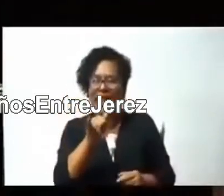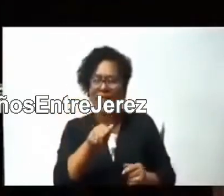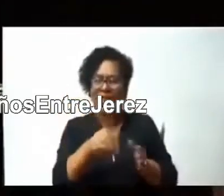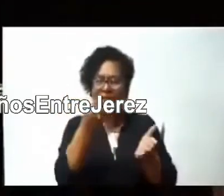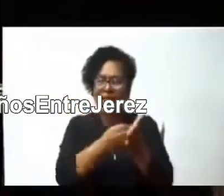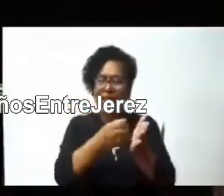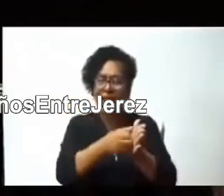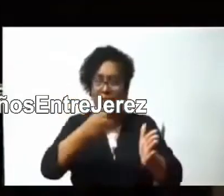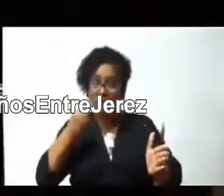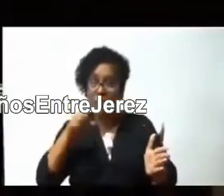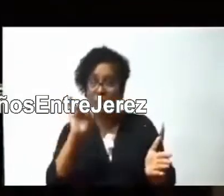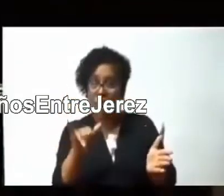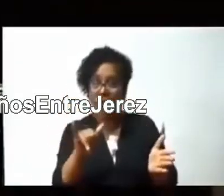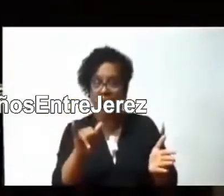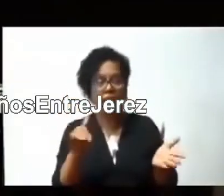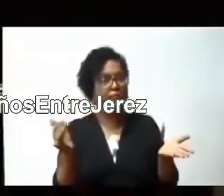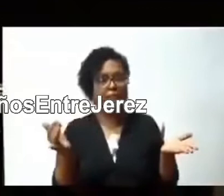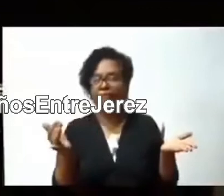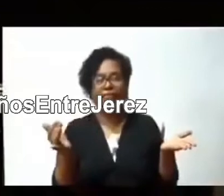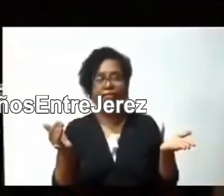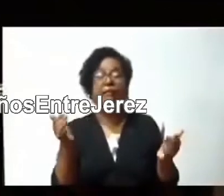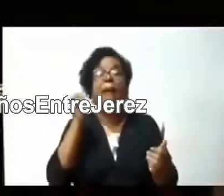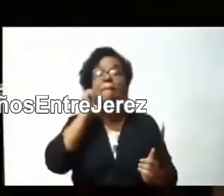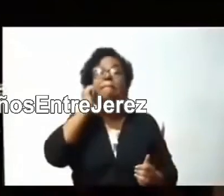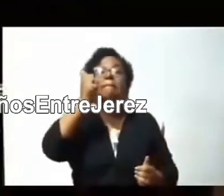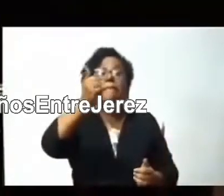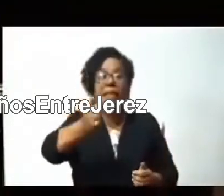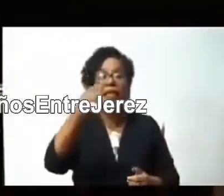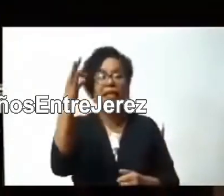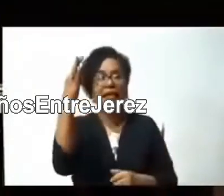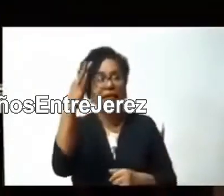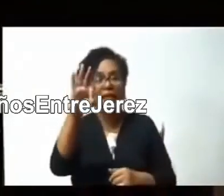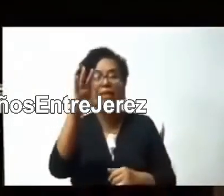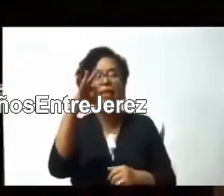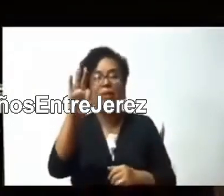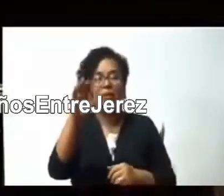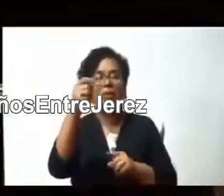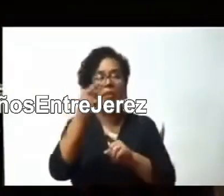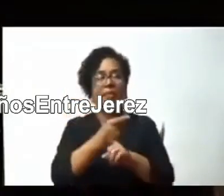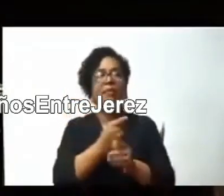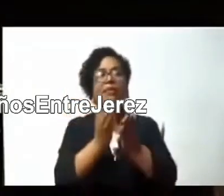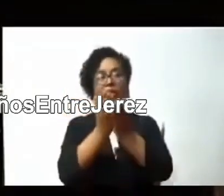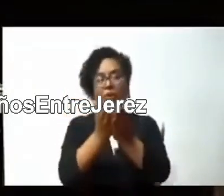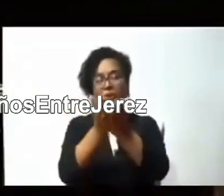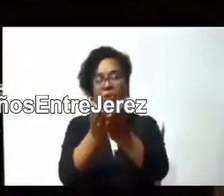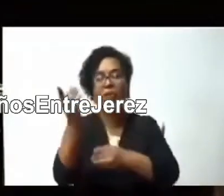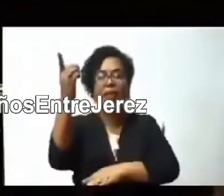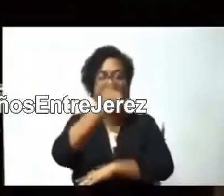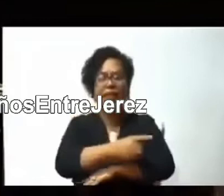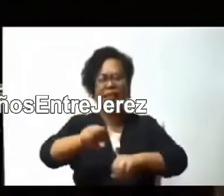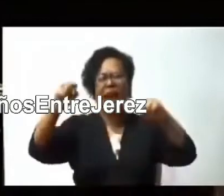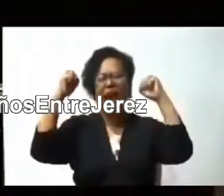uno lo mete todito en una misma funda. Juliana agotó este turno preocupada, una mujer que pasó por una